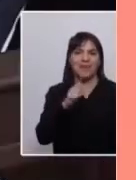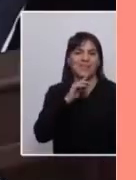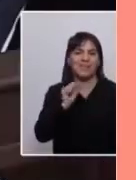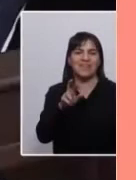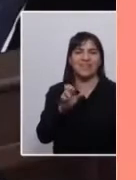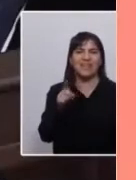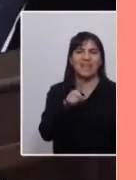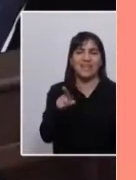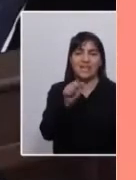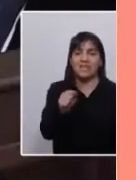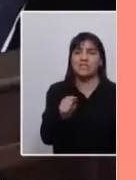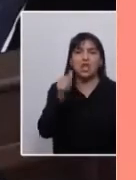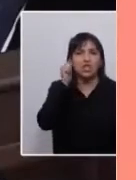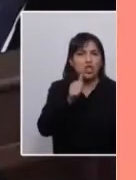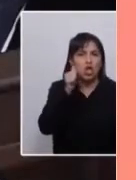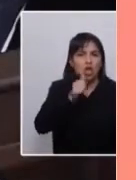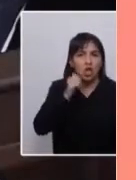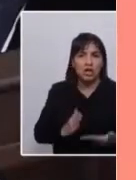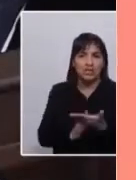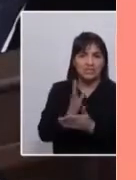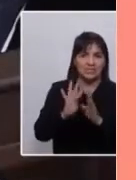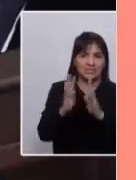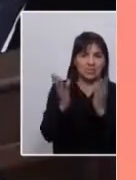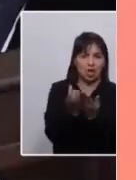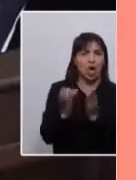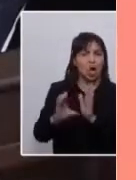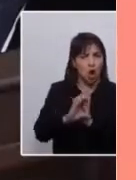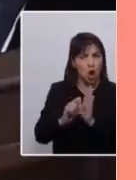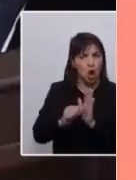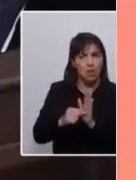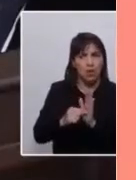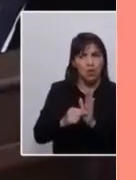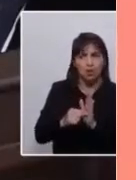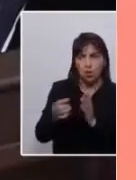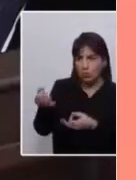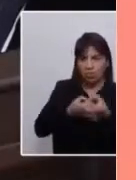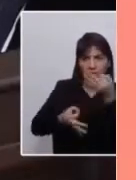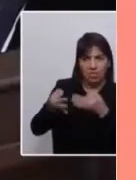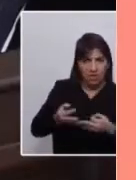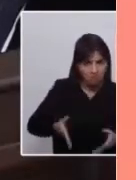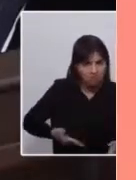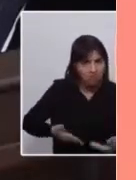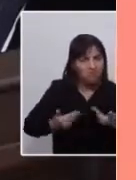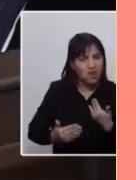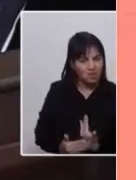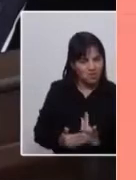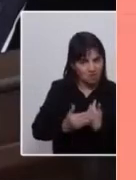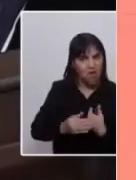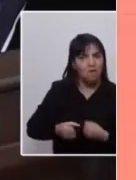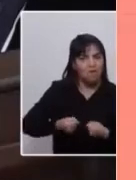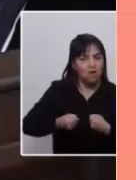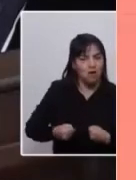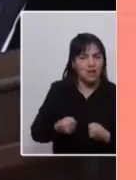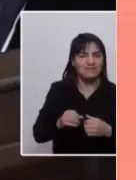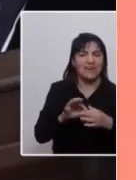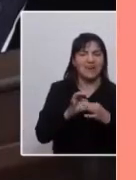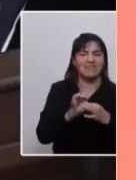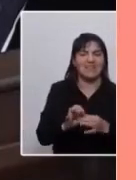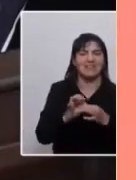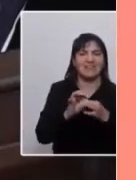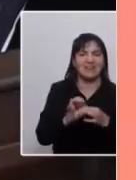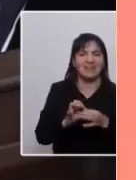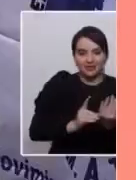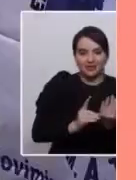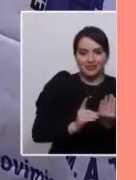viven personas muy diversas. Y esa diversidad, reconocerla, valorarla, no nos hace más débiles, nos hace mucho más